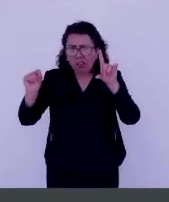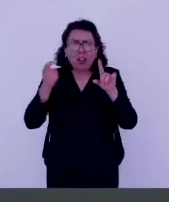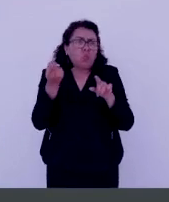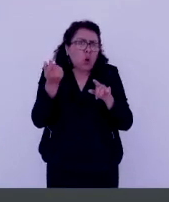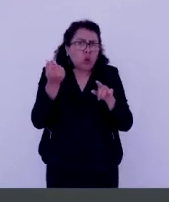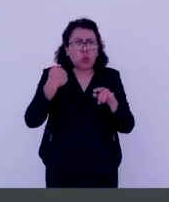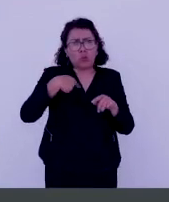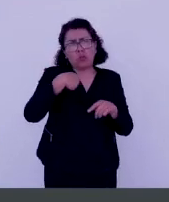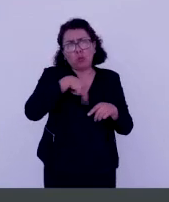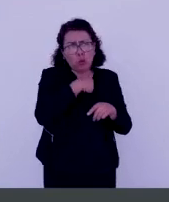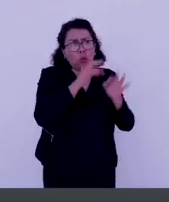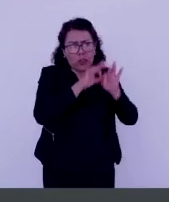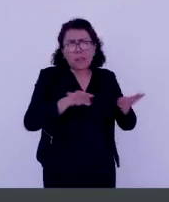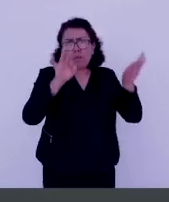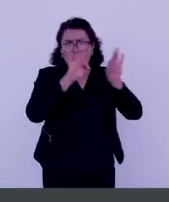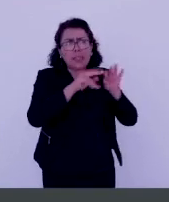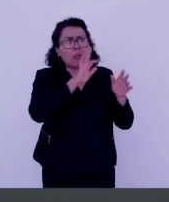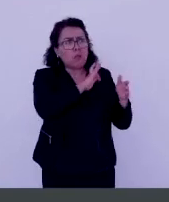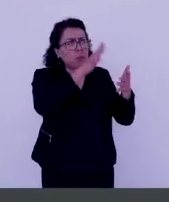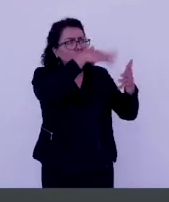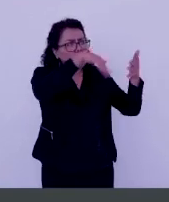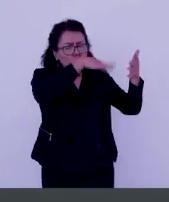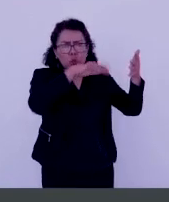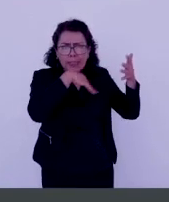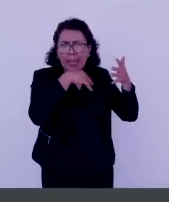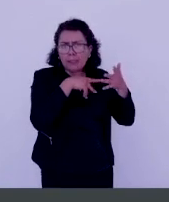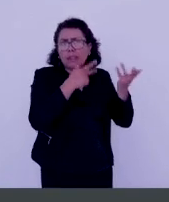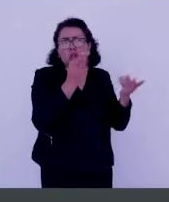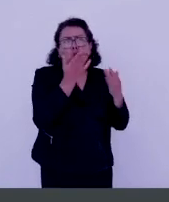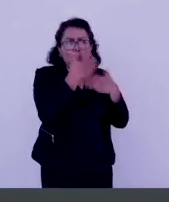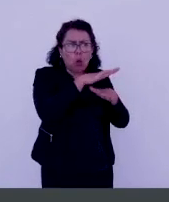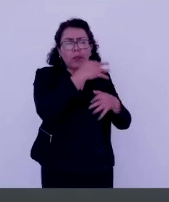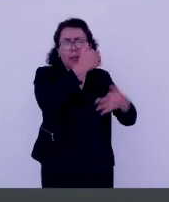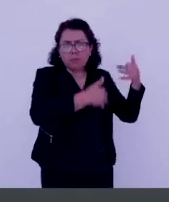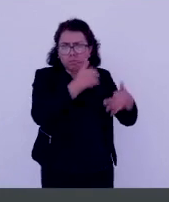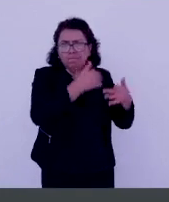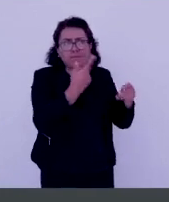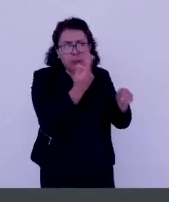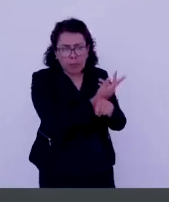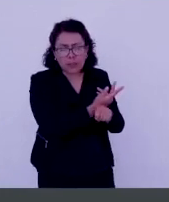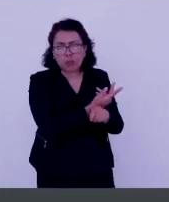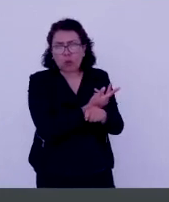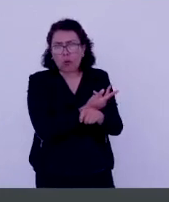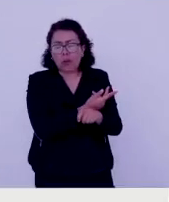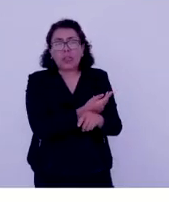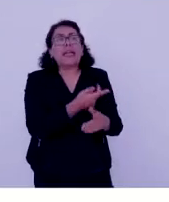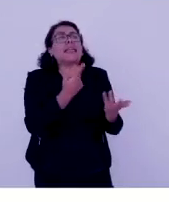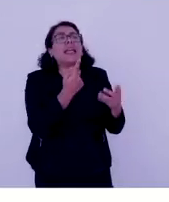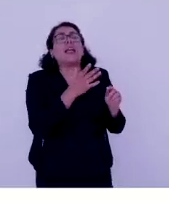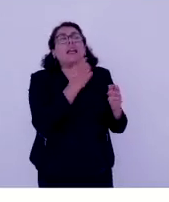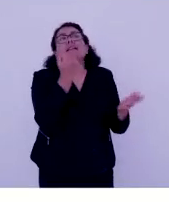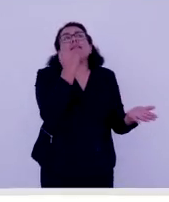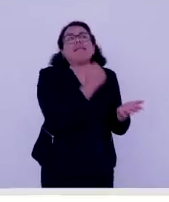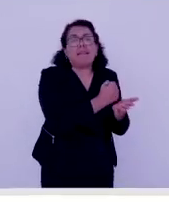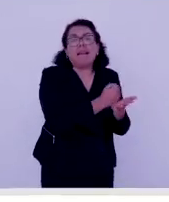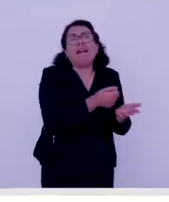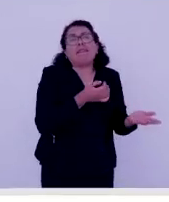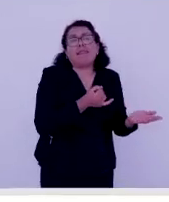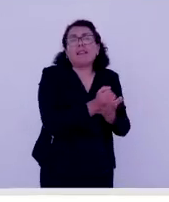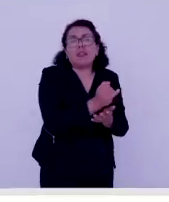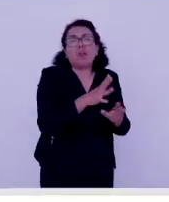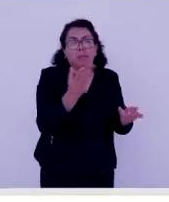sentencias especiales lo que nos permite visualizar por ejemplo 6,450 sentencias con perspectiva de